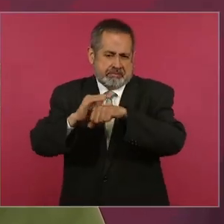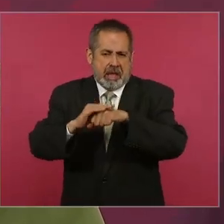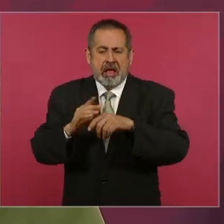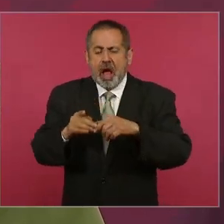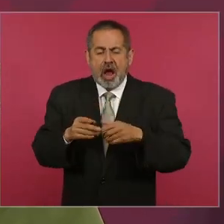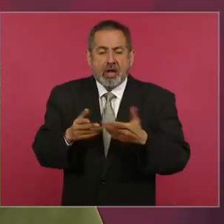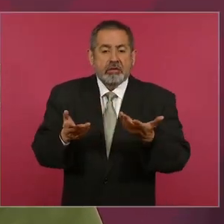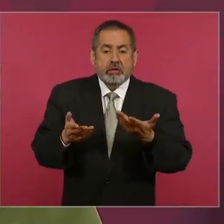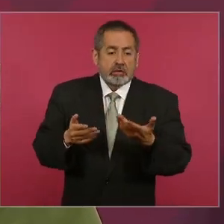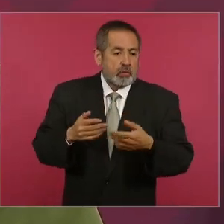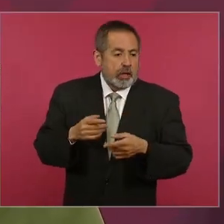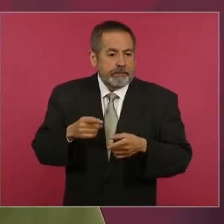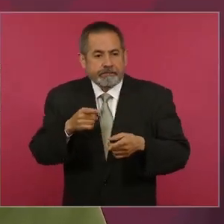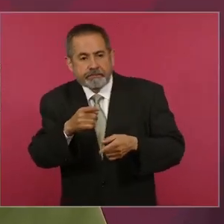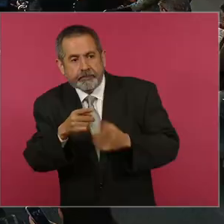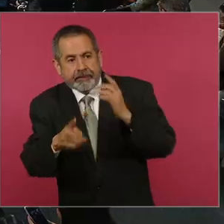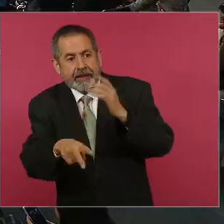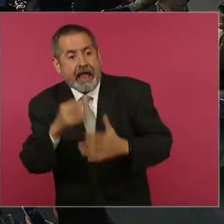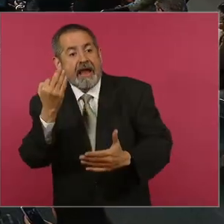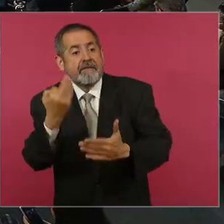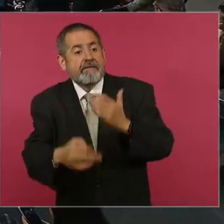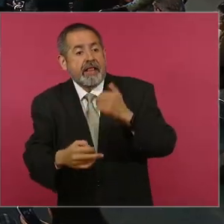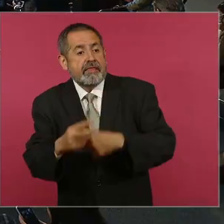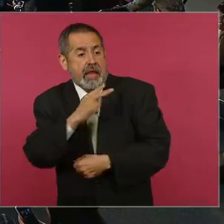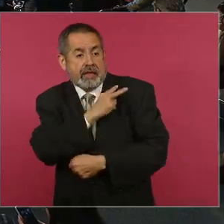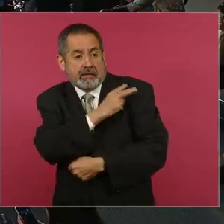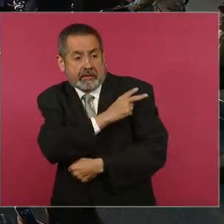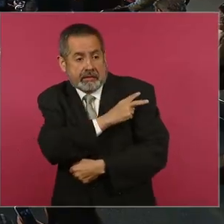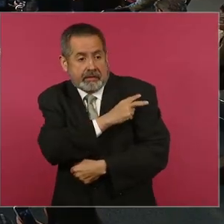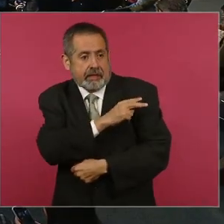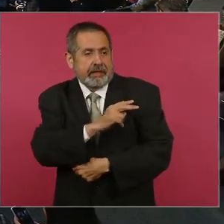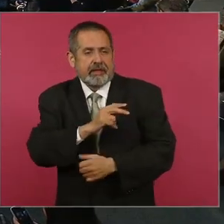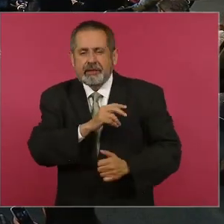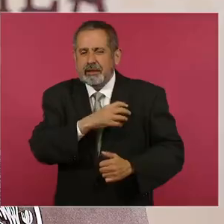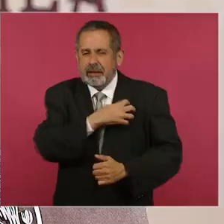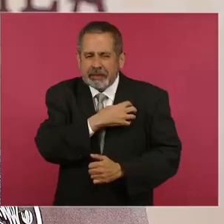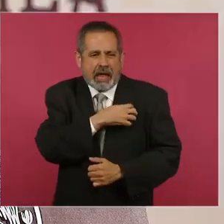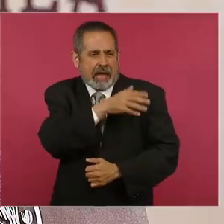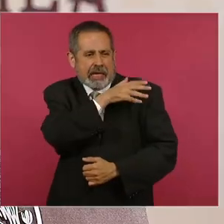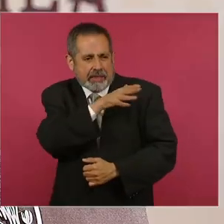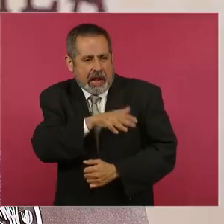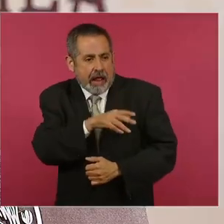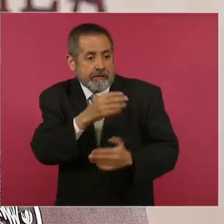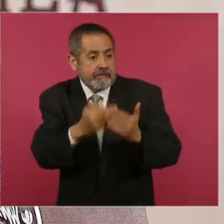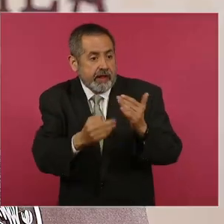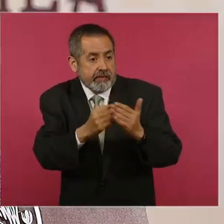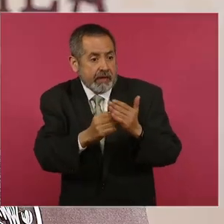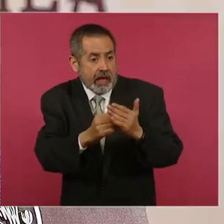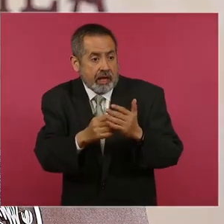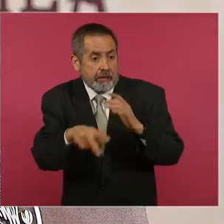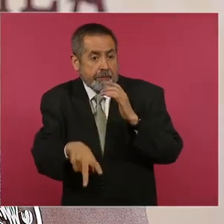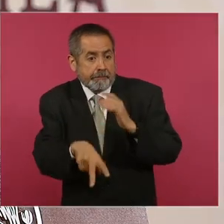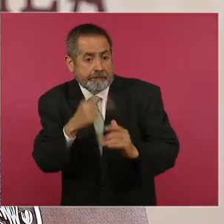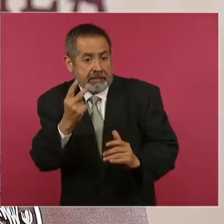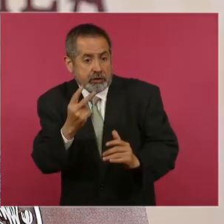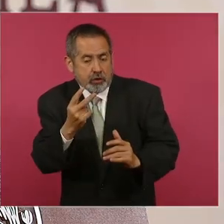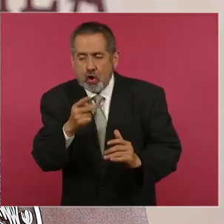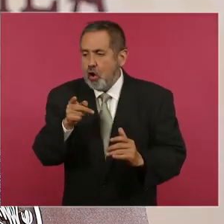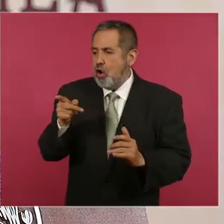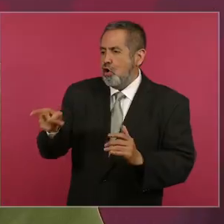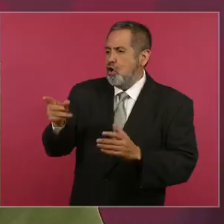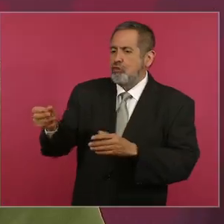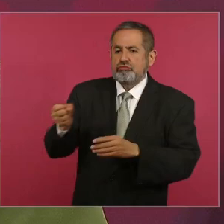a las vacantes que tengamos en cada uno de los grados para generales de división, de brigada, brigadieres